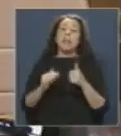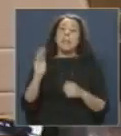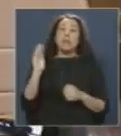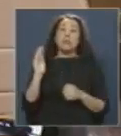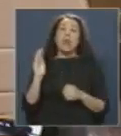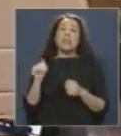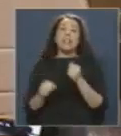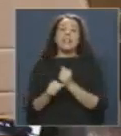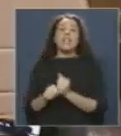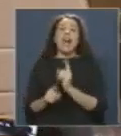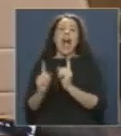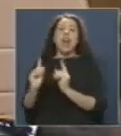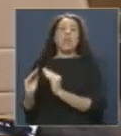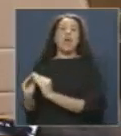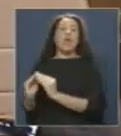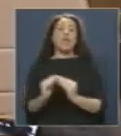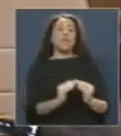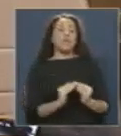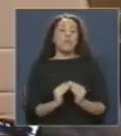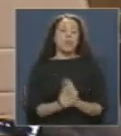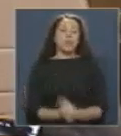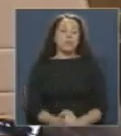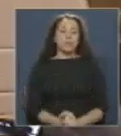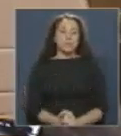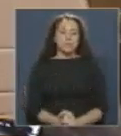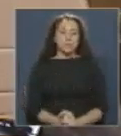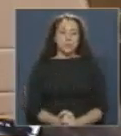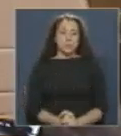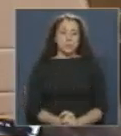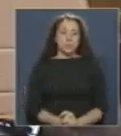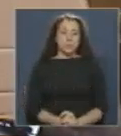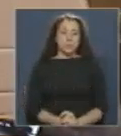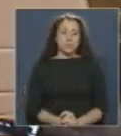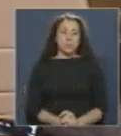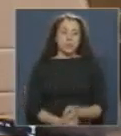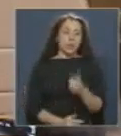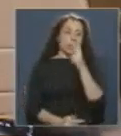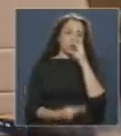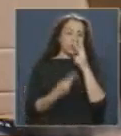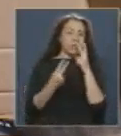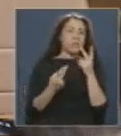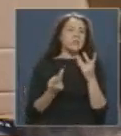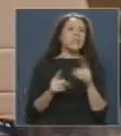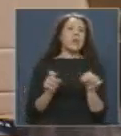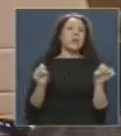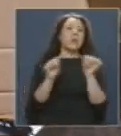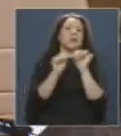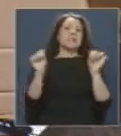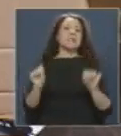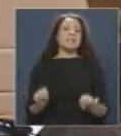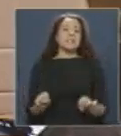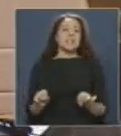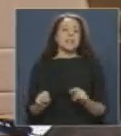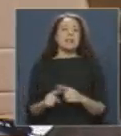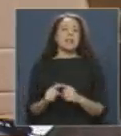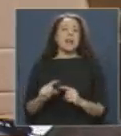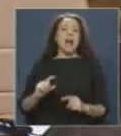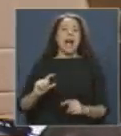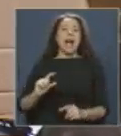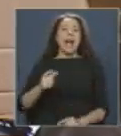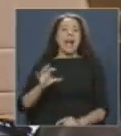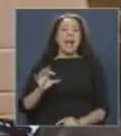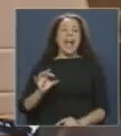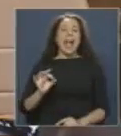comillas, determinados barrios en forma exclusiva, de acuerdo a los sistemas de georreferenciación que hoy